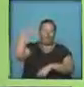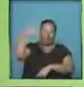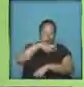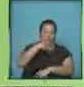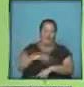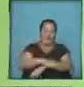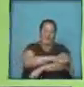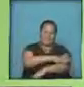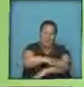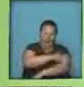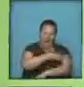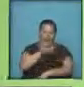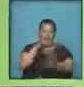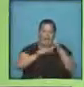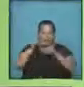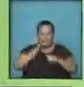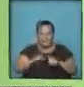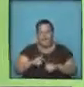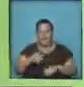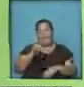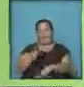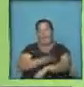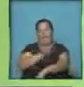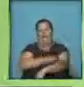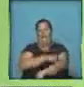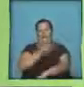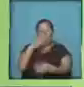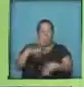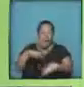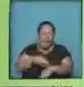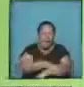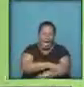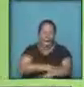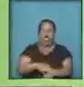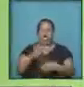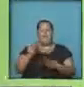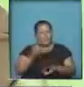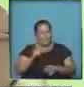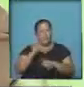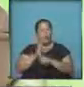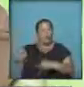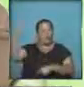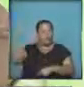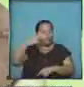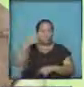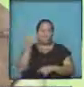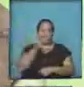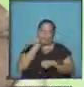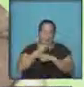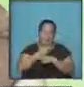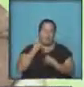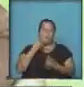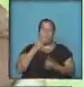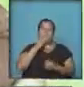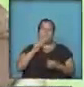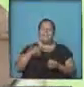poder cubrir todas esas lesiones que quedaron una piel más sensible. Por supuesto, la protección solar es fundamental, primero en quien no se